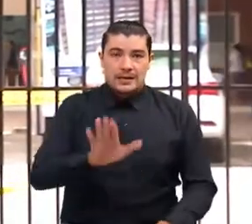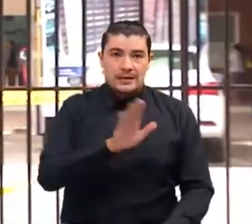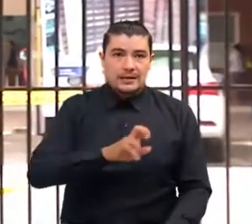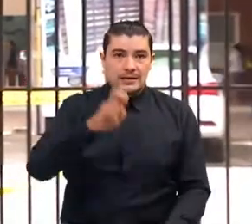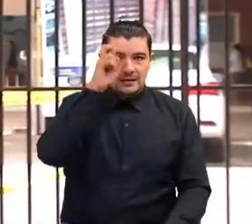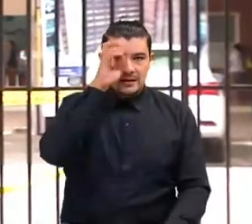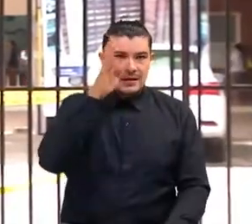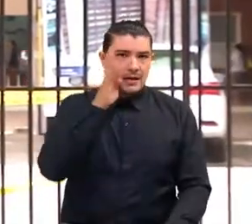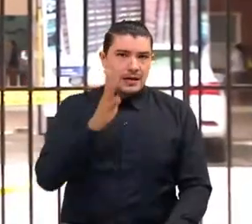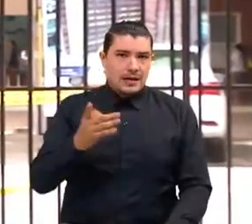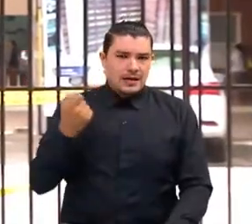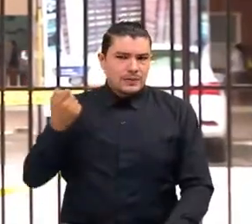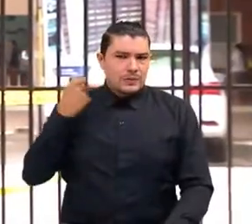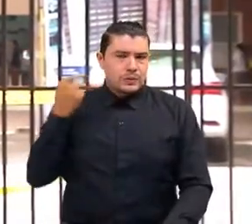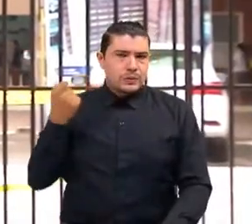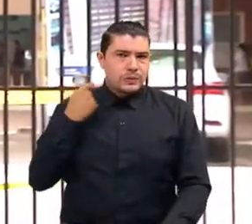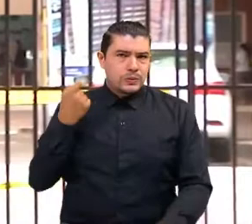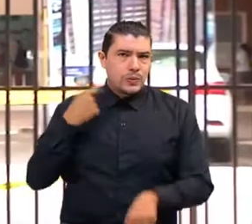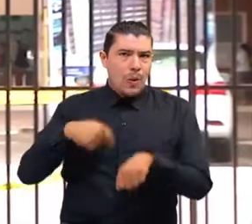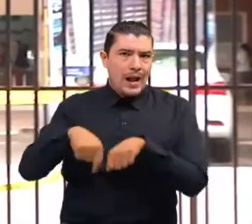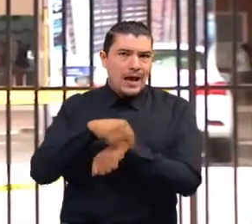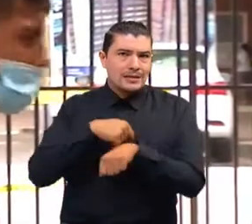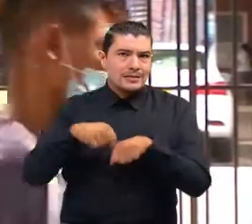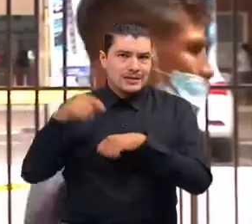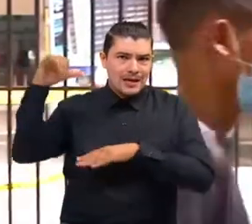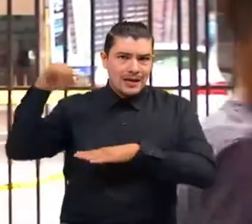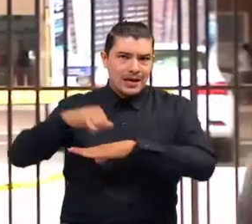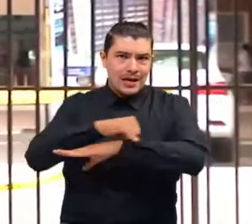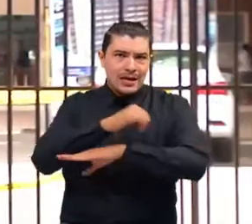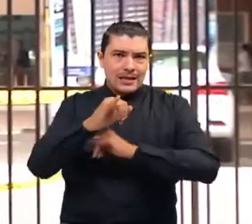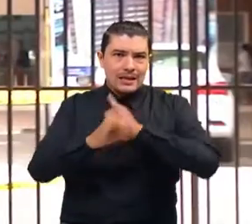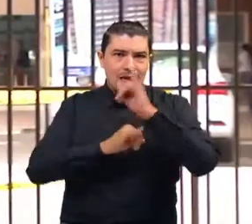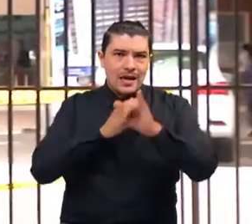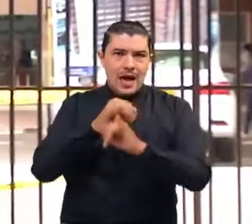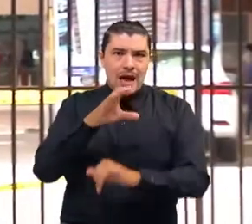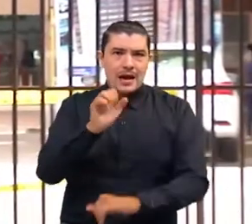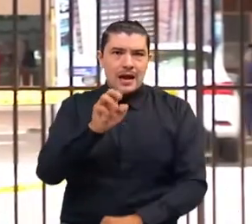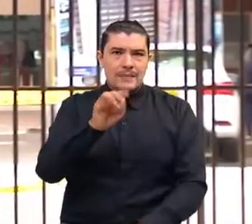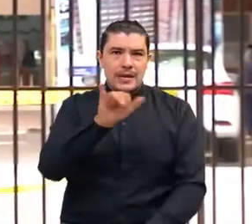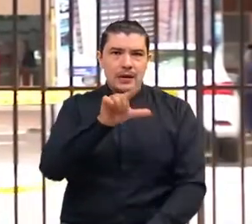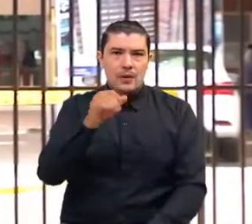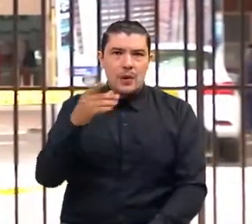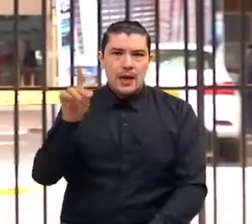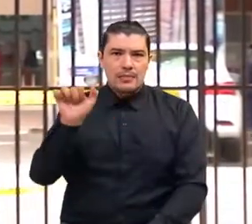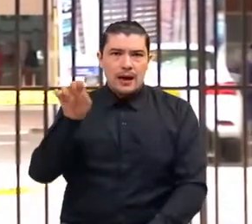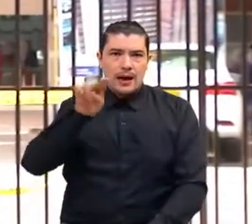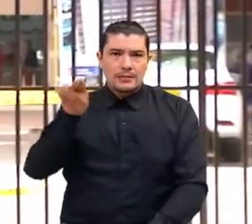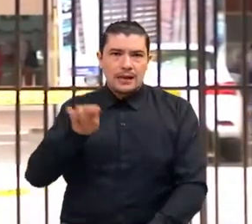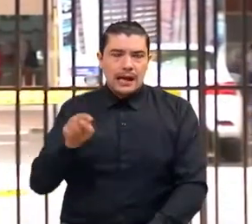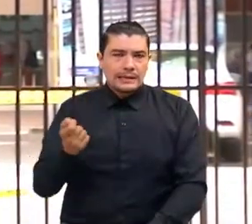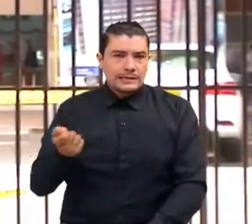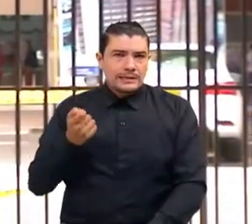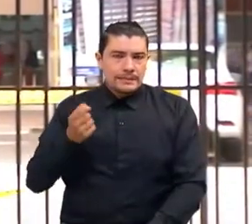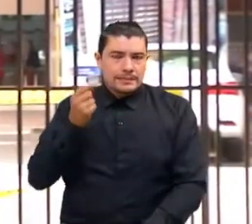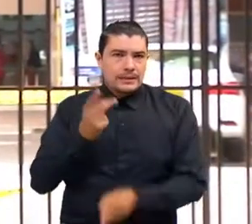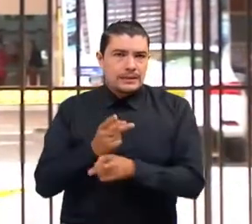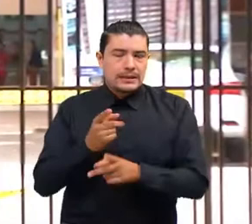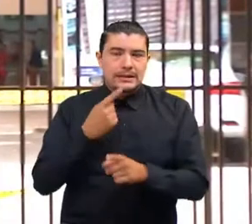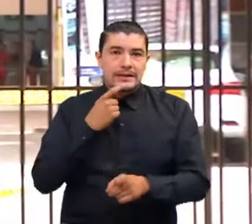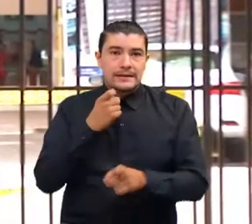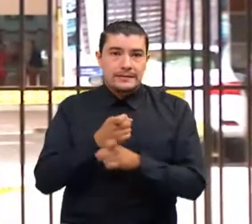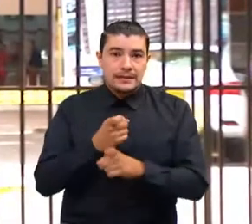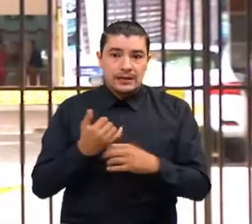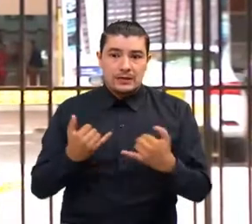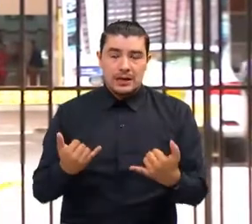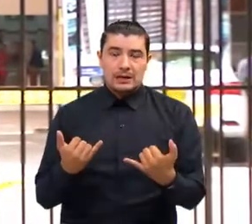horas en el Aeropuerto Internacional Camilo Daza. Pues mire, las autoridades, el gobierno nacional, la cúpula militar ha entregado nuevos detalles